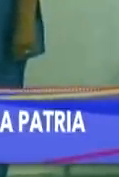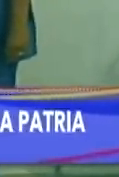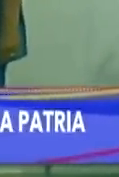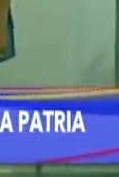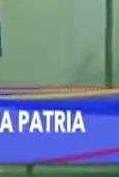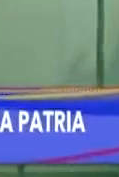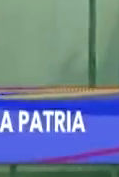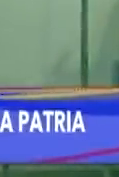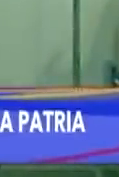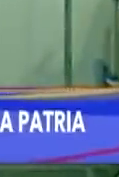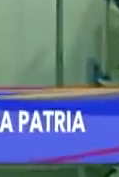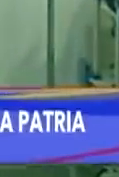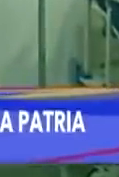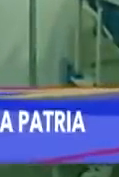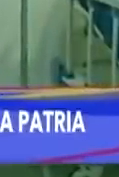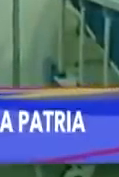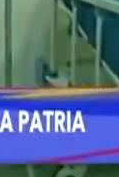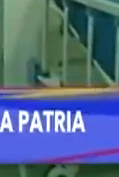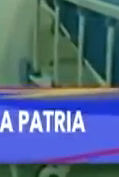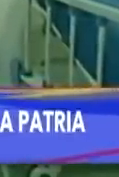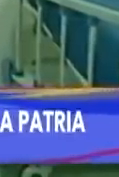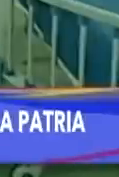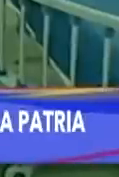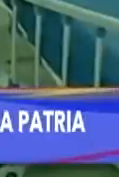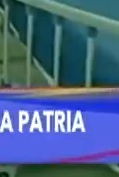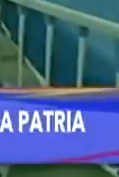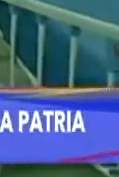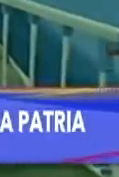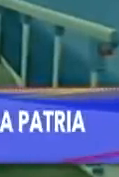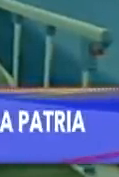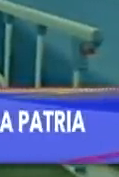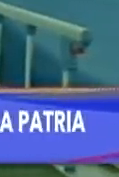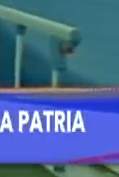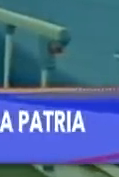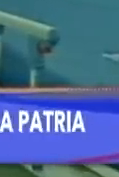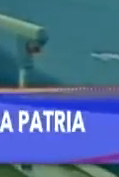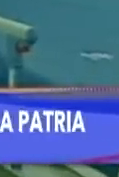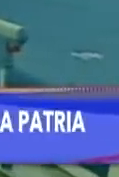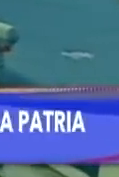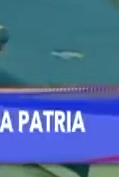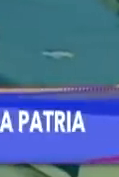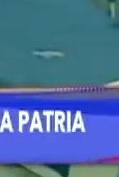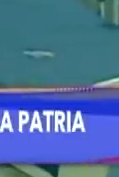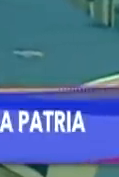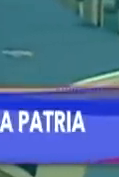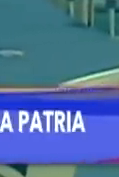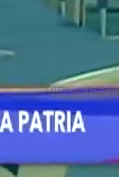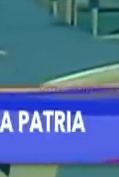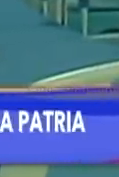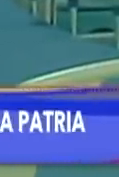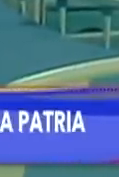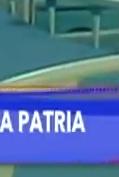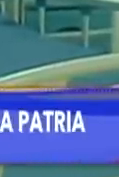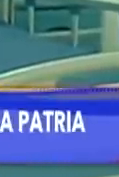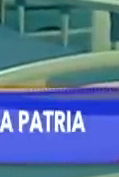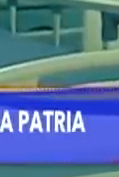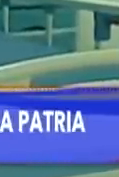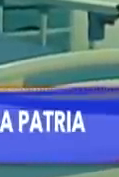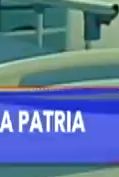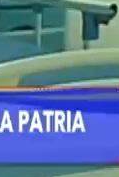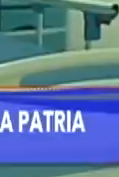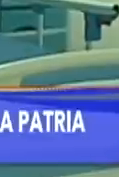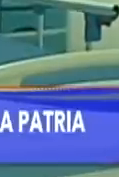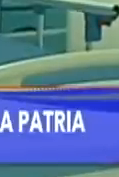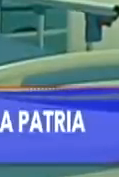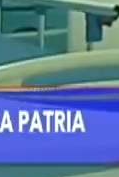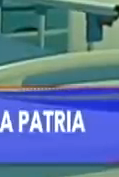siempre han dedicado su esfuerzo y su amor a este trabajo tan hermoso como es el trabajo de